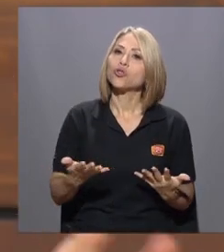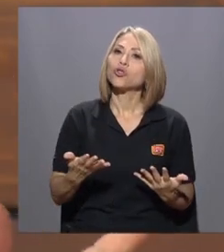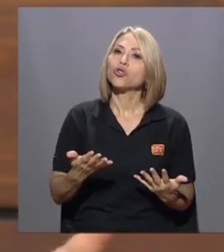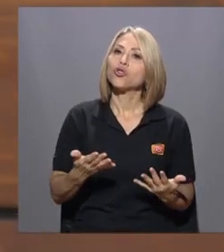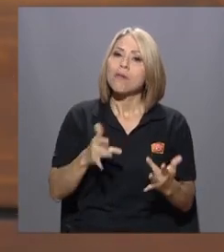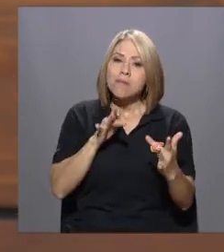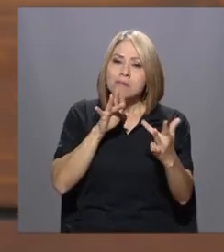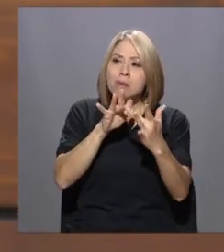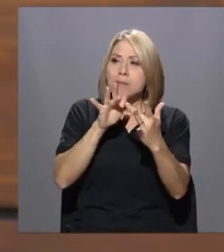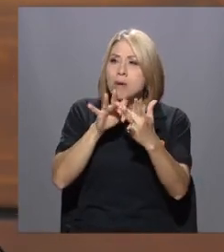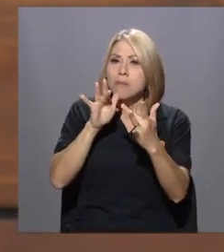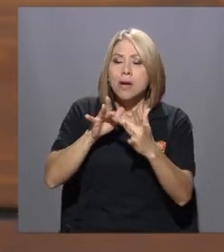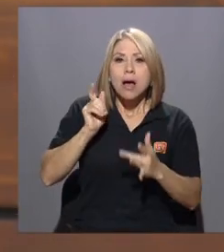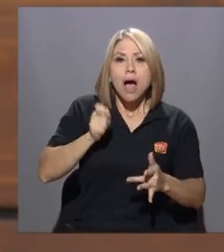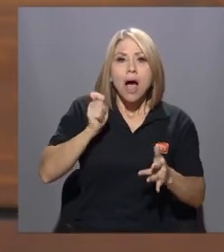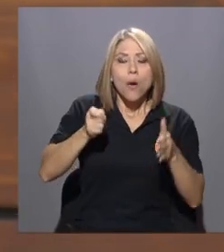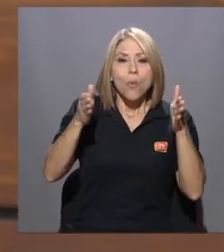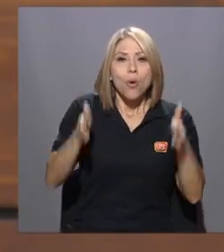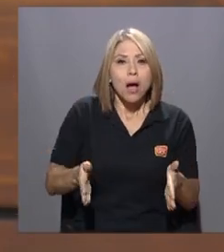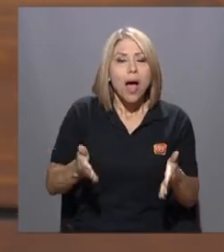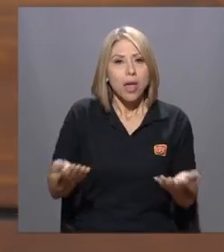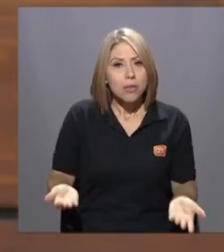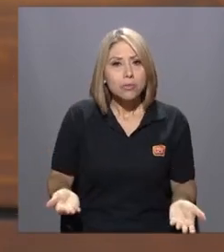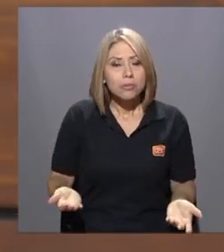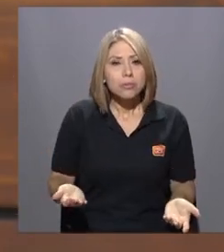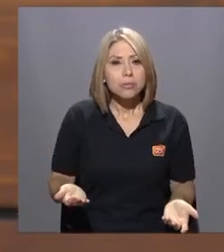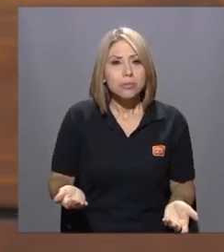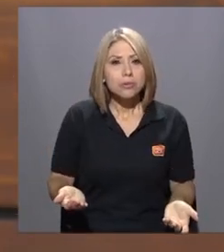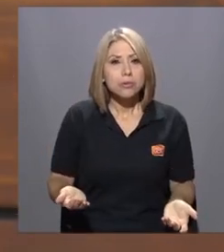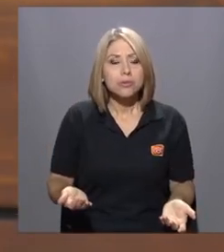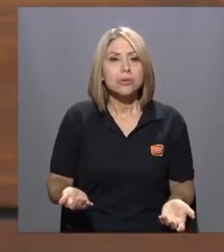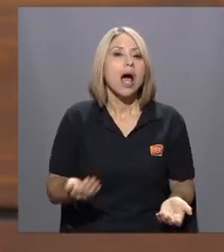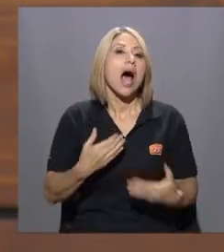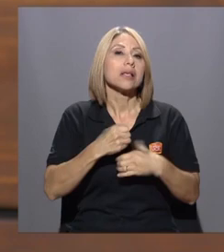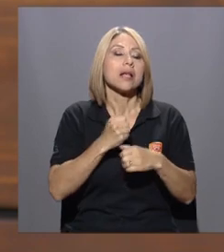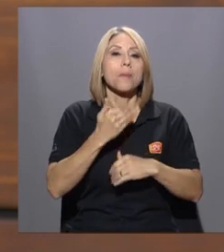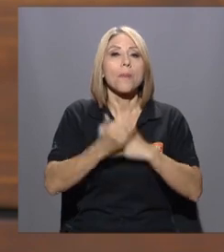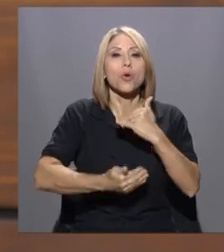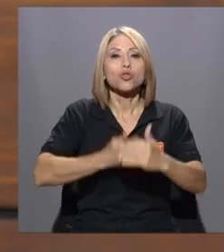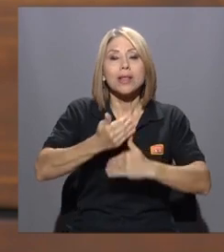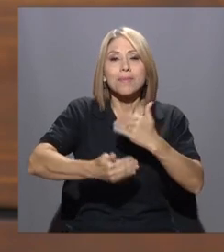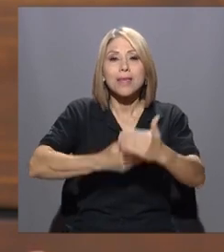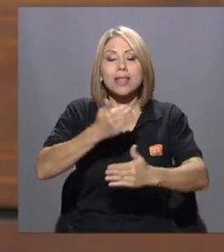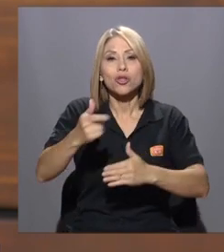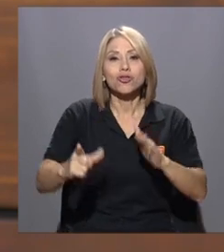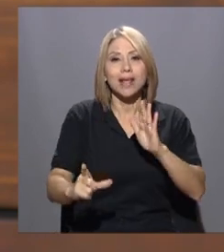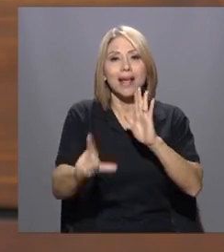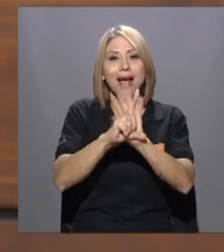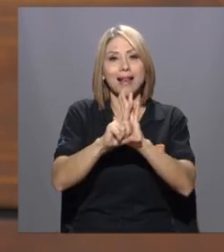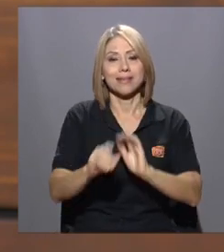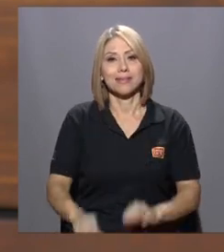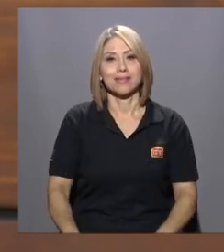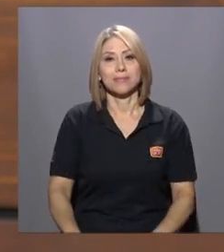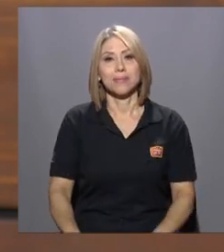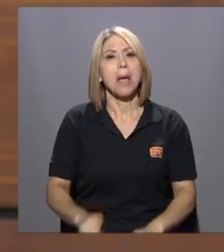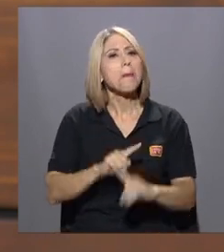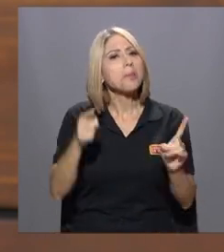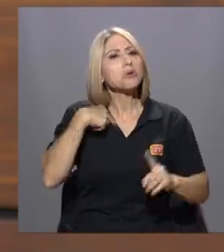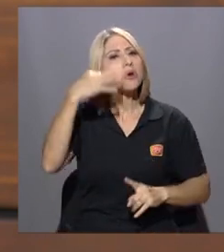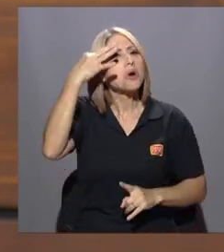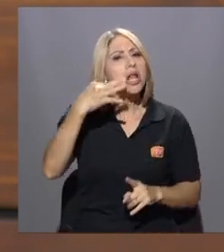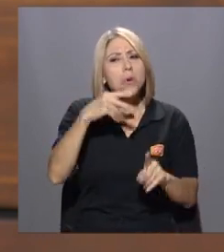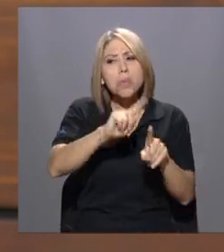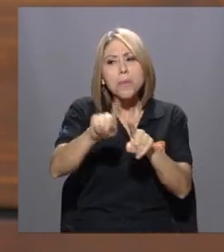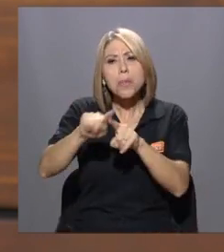en términos genéricos. O sea, tenemos que recurrir a procedimientos legales. Pero yo creo que las universidades